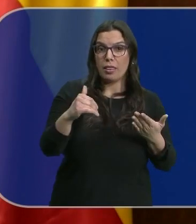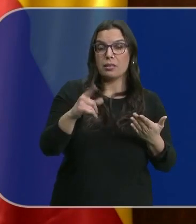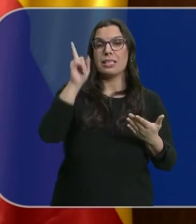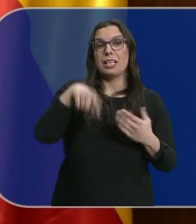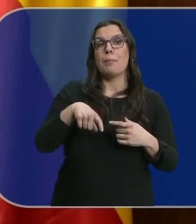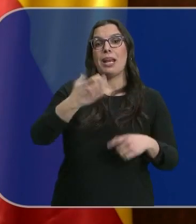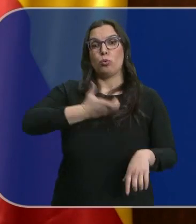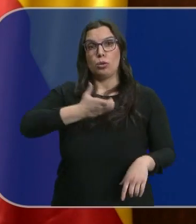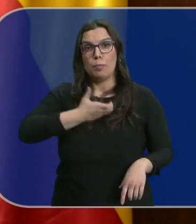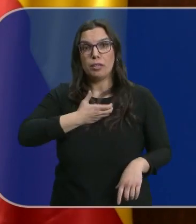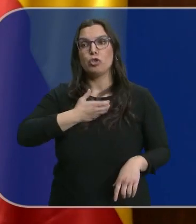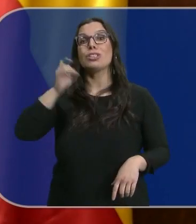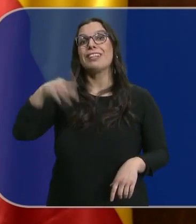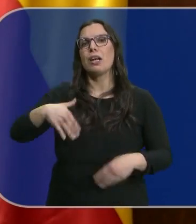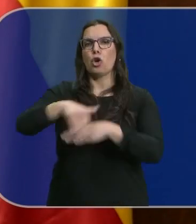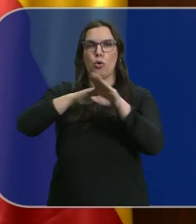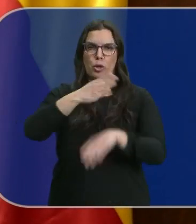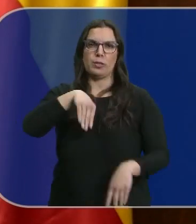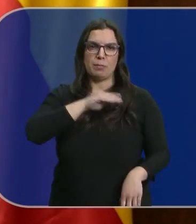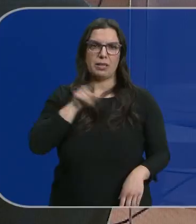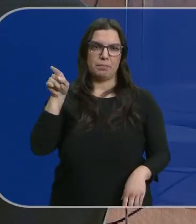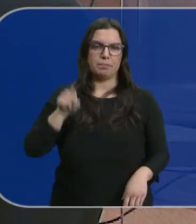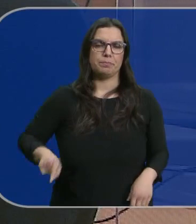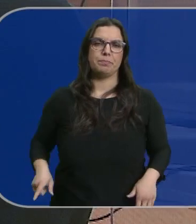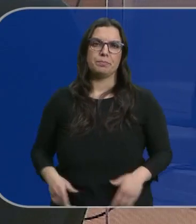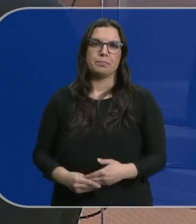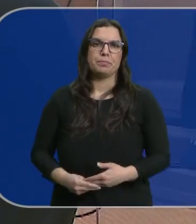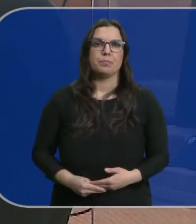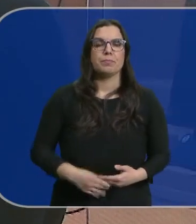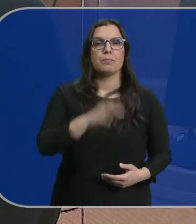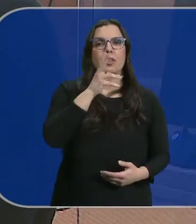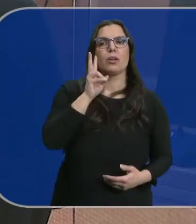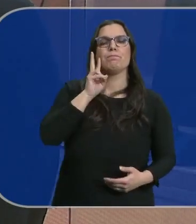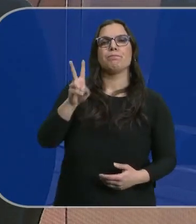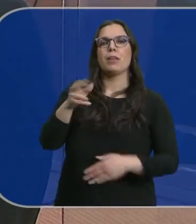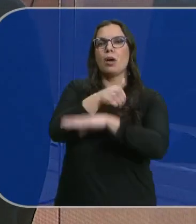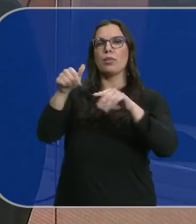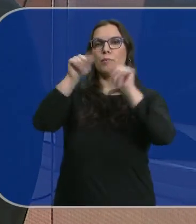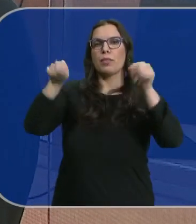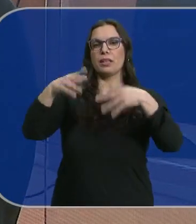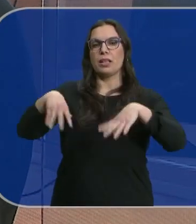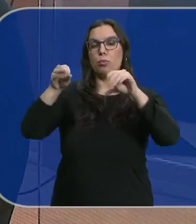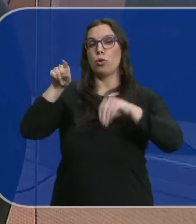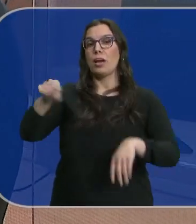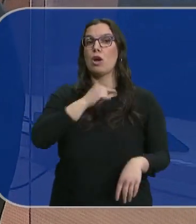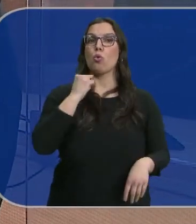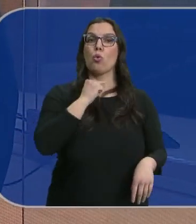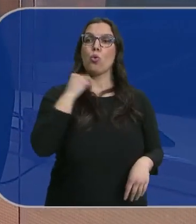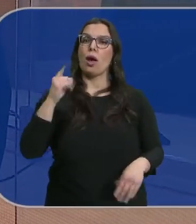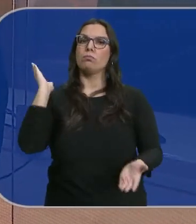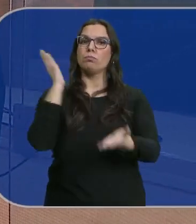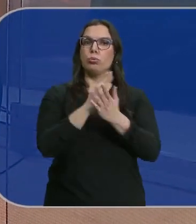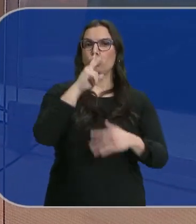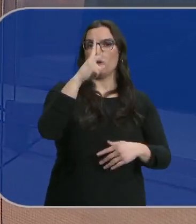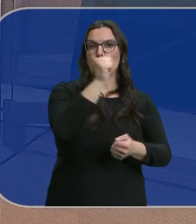las entidades locales es el Gobierno de España. Nos vamos ahora a la Audiencia Provincial de Burgos, que ha condenado a un sacerdote a 2